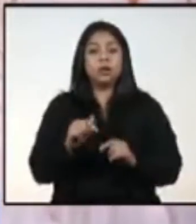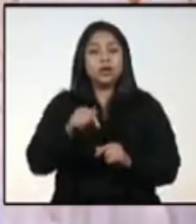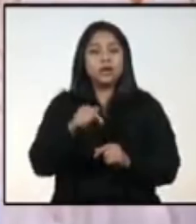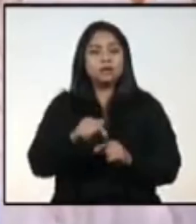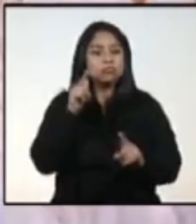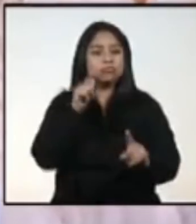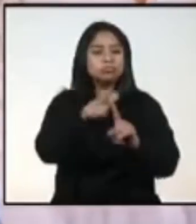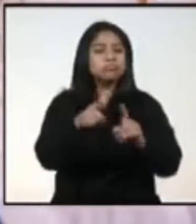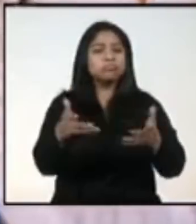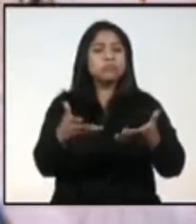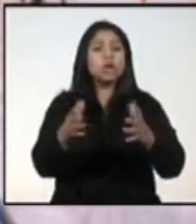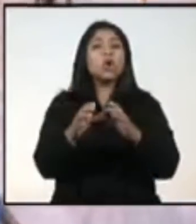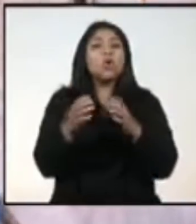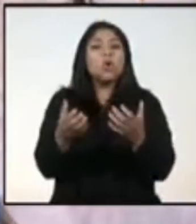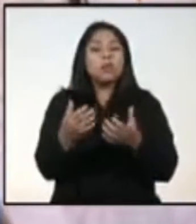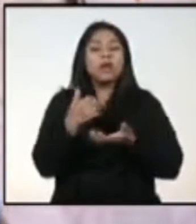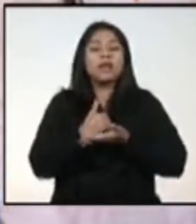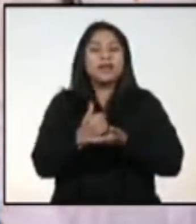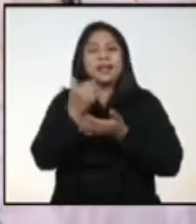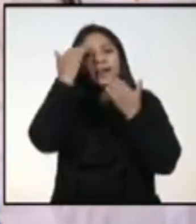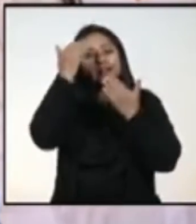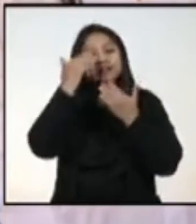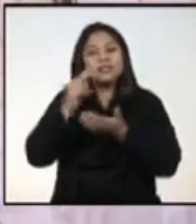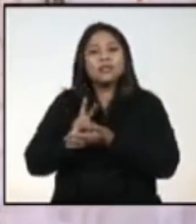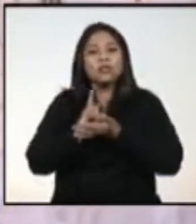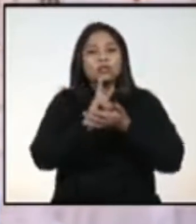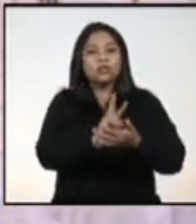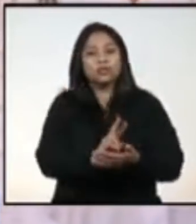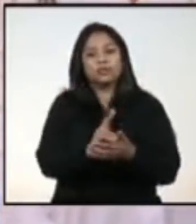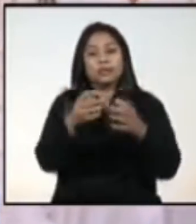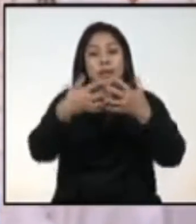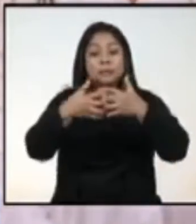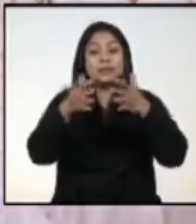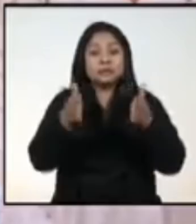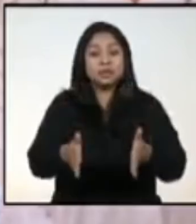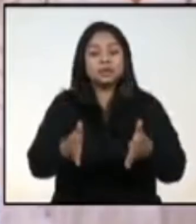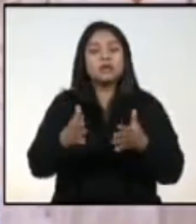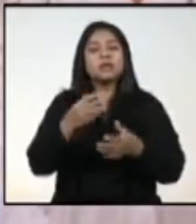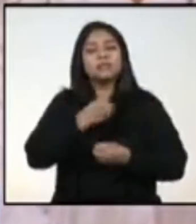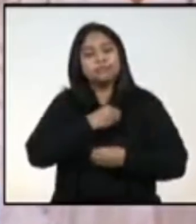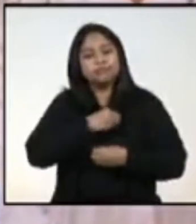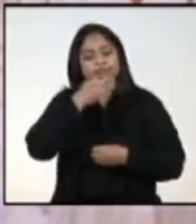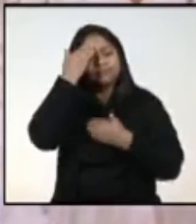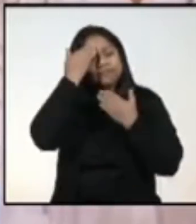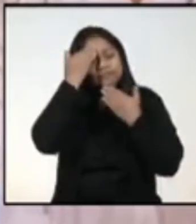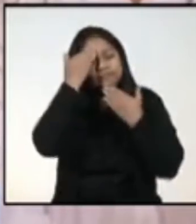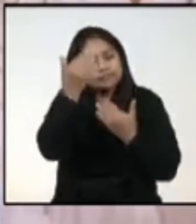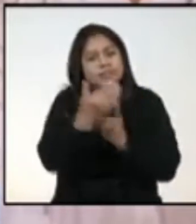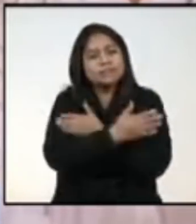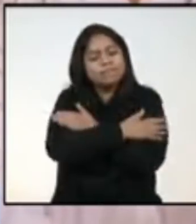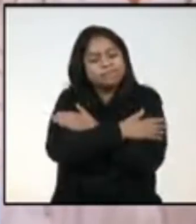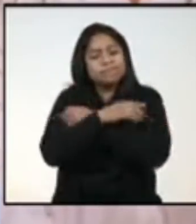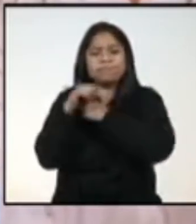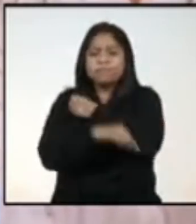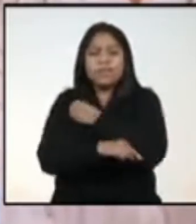logra gracias a la voluntad de empresarios. Quiero agradecerle profundamente a la familia Leal.